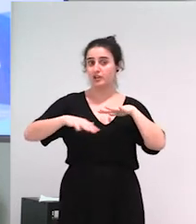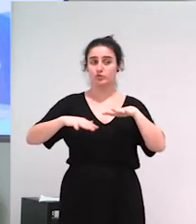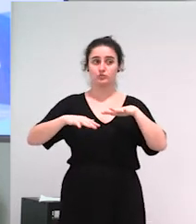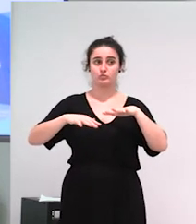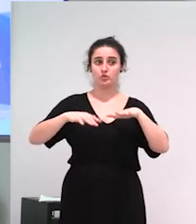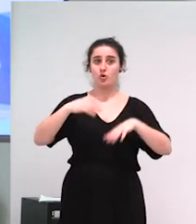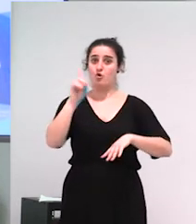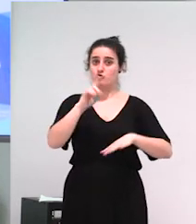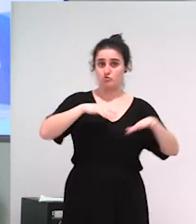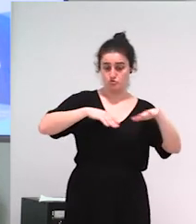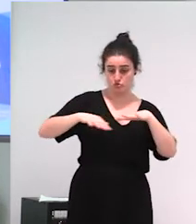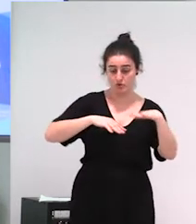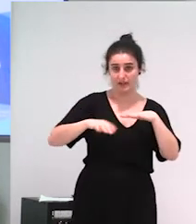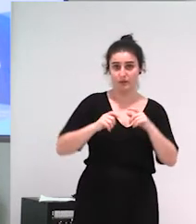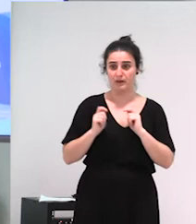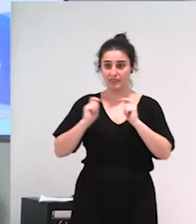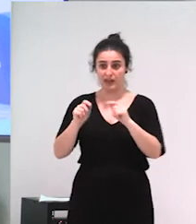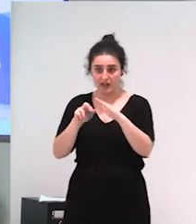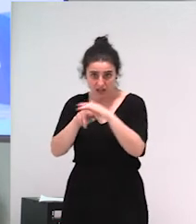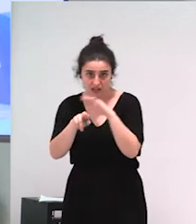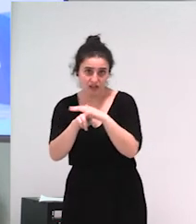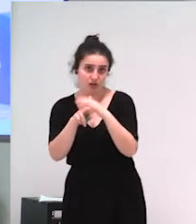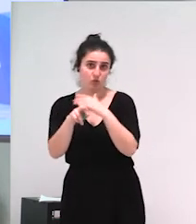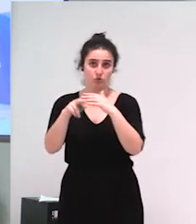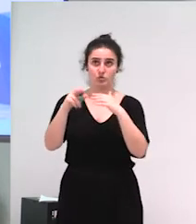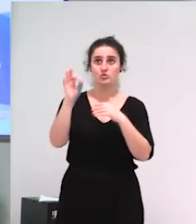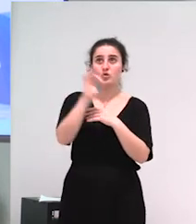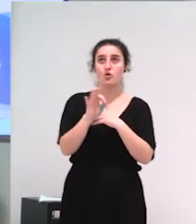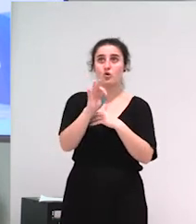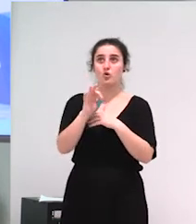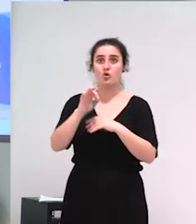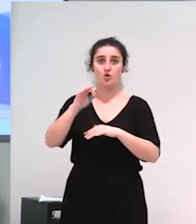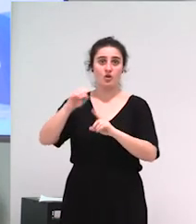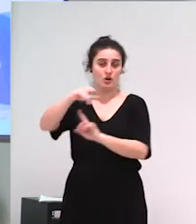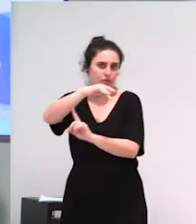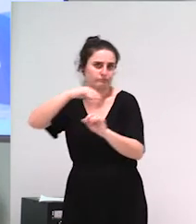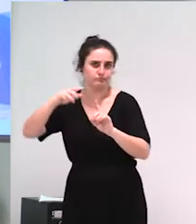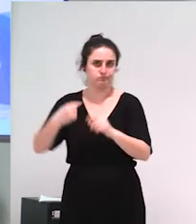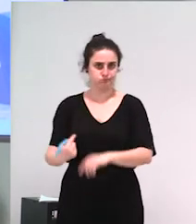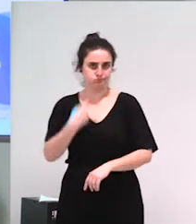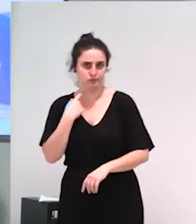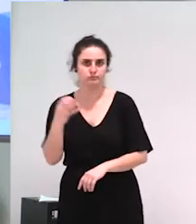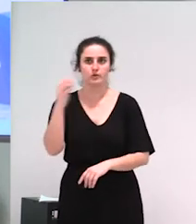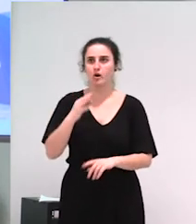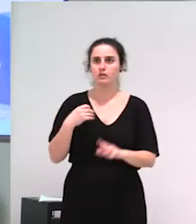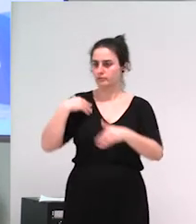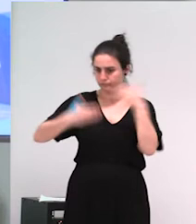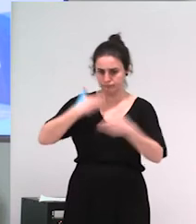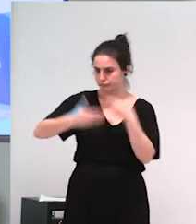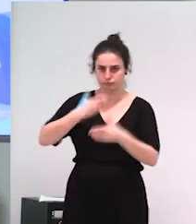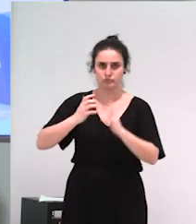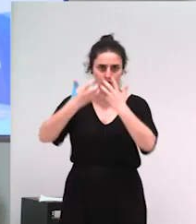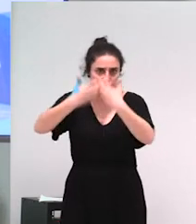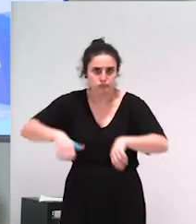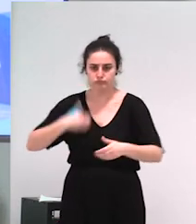no acción, frente a agotamiento de recursos y pérdida de la biodiversidad, de dejarse llevar sin frenos a una inercia